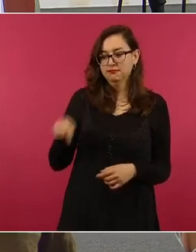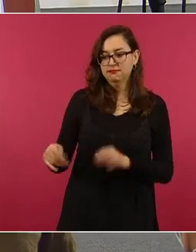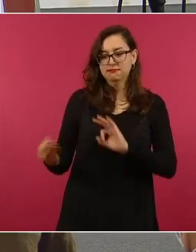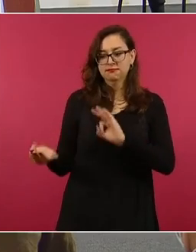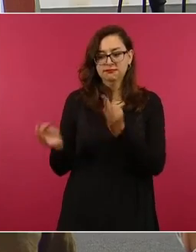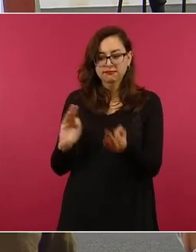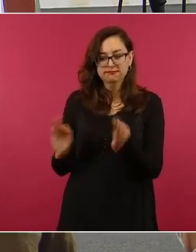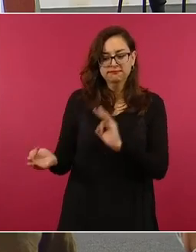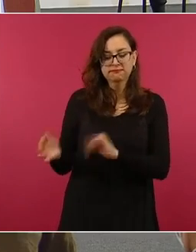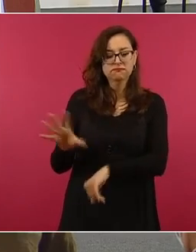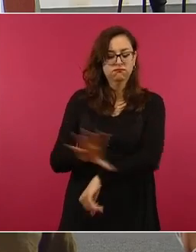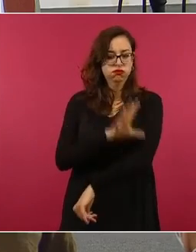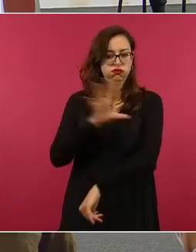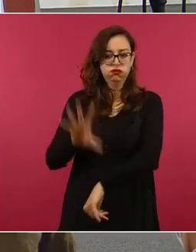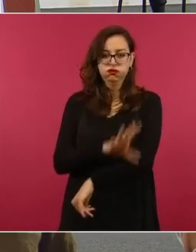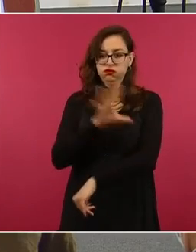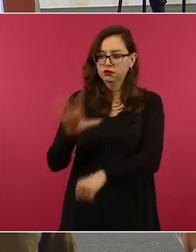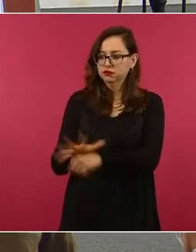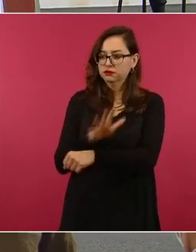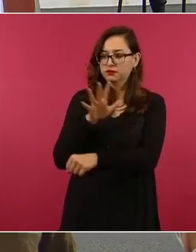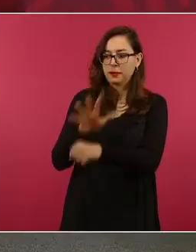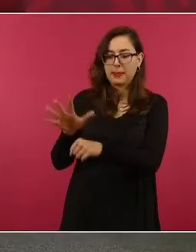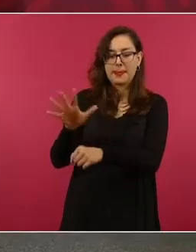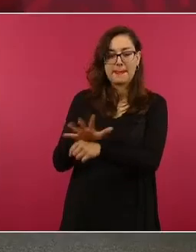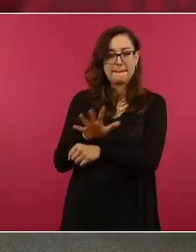toda la electricidad que requiere.